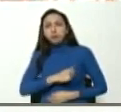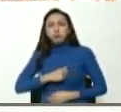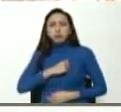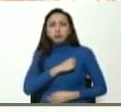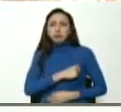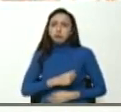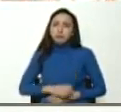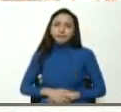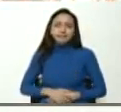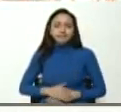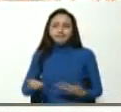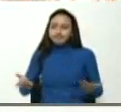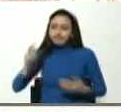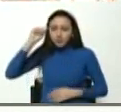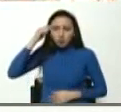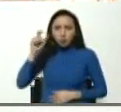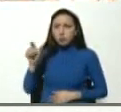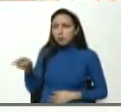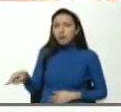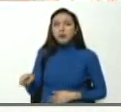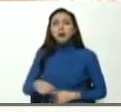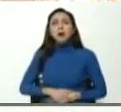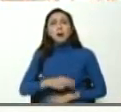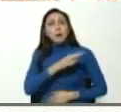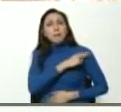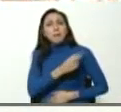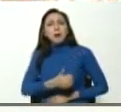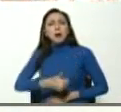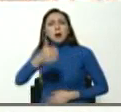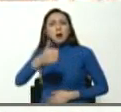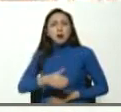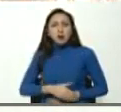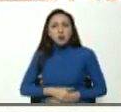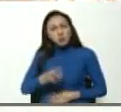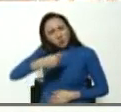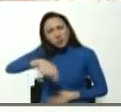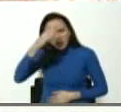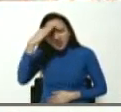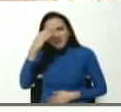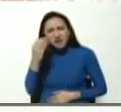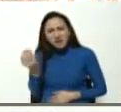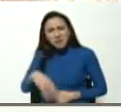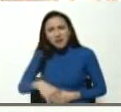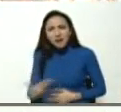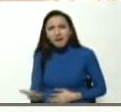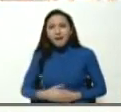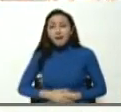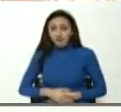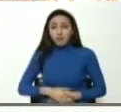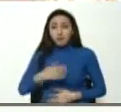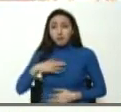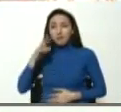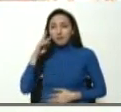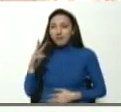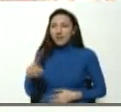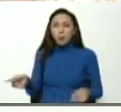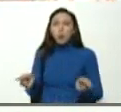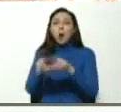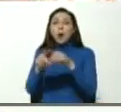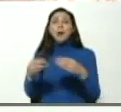lo recordé a él y ustedes saben que lo vi vivo